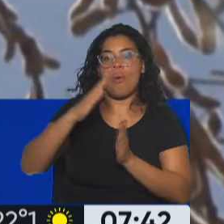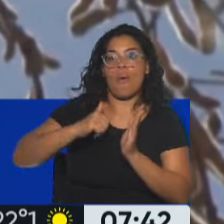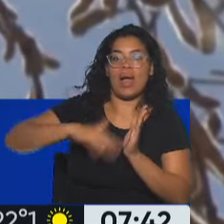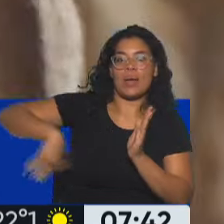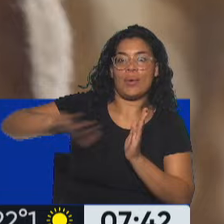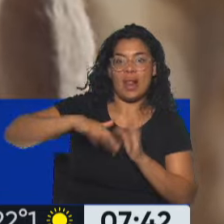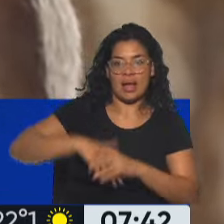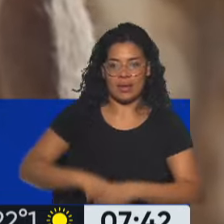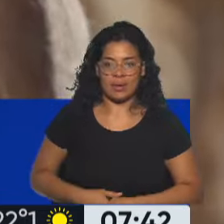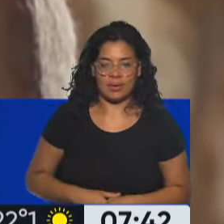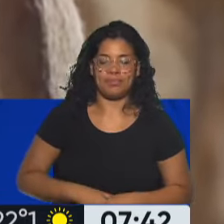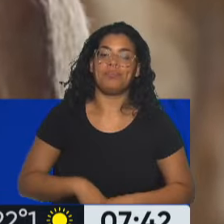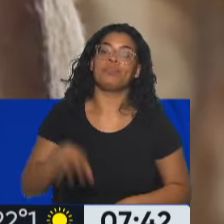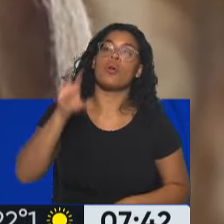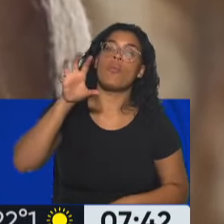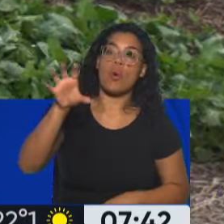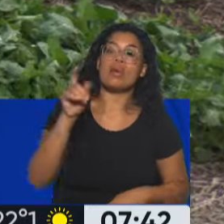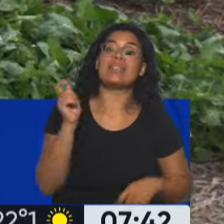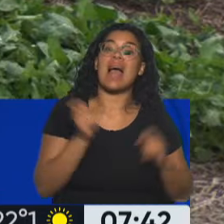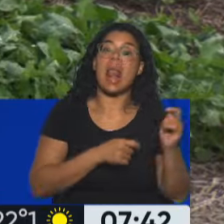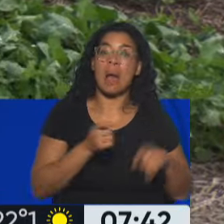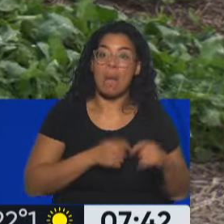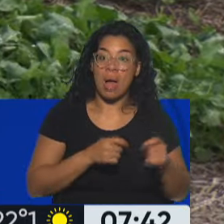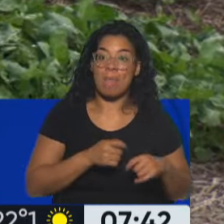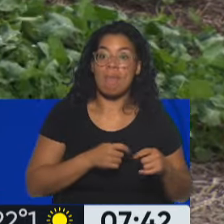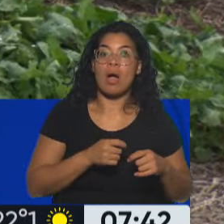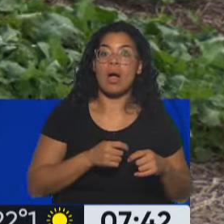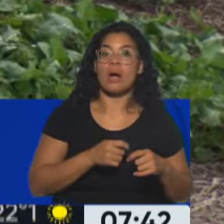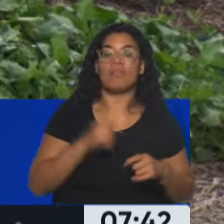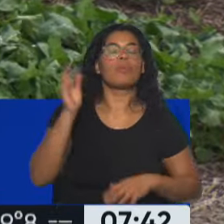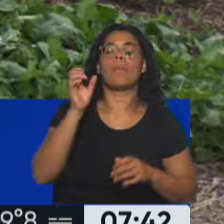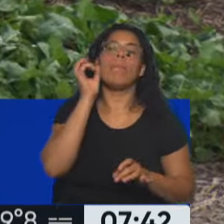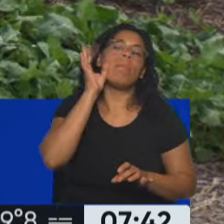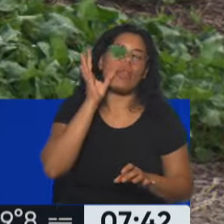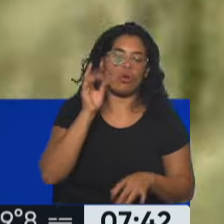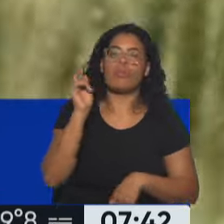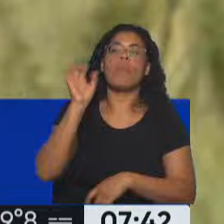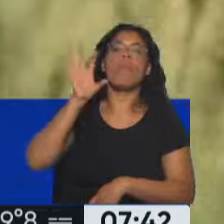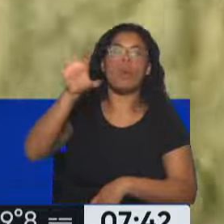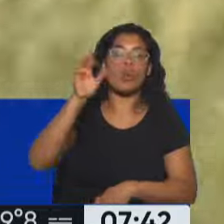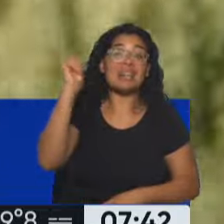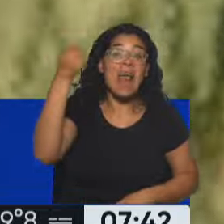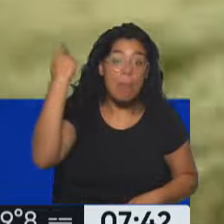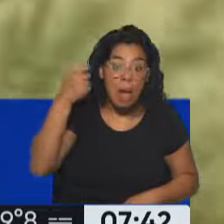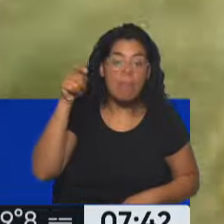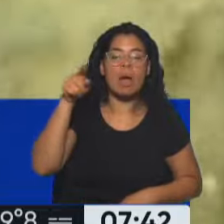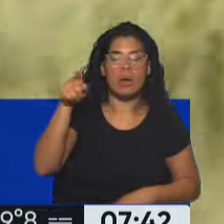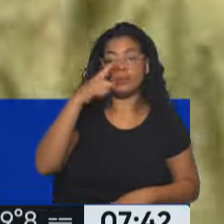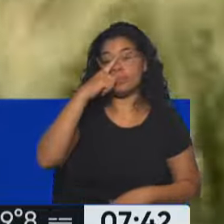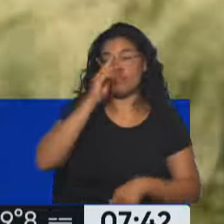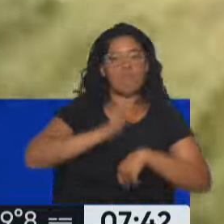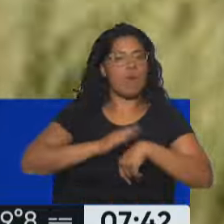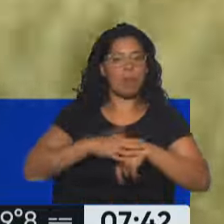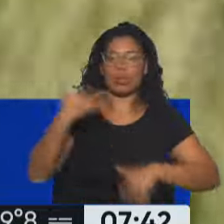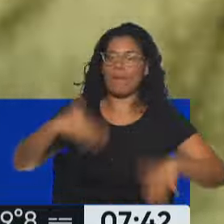región lindera de la provincia de la Pampa las recientes lluvias no fueron tan relevantes llegaron En un momento oportuno de